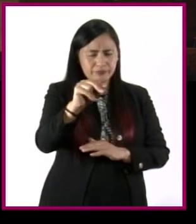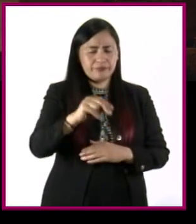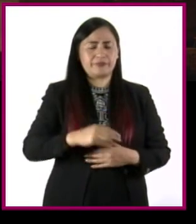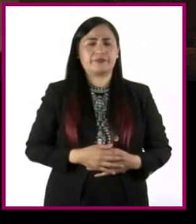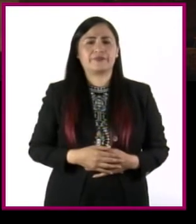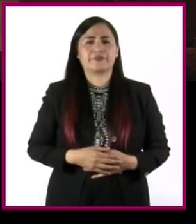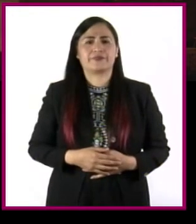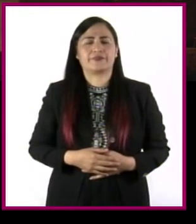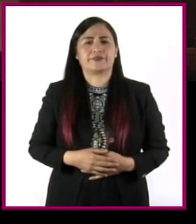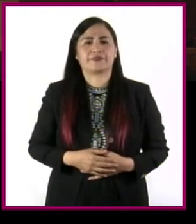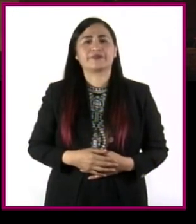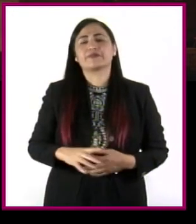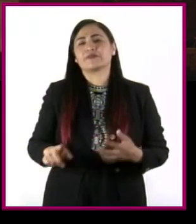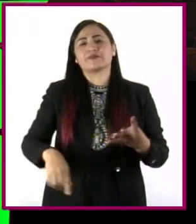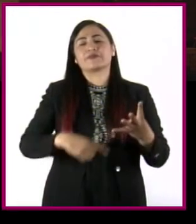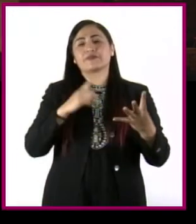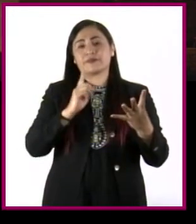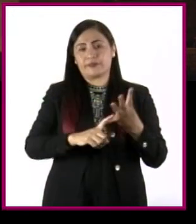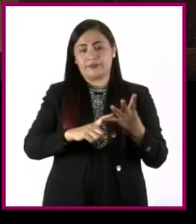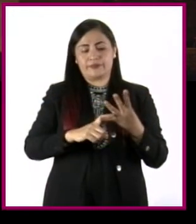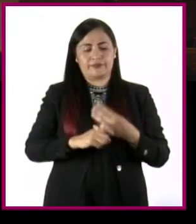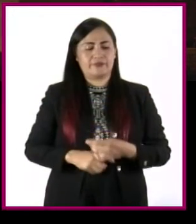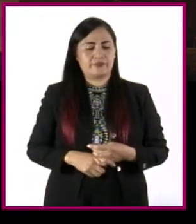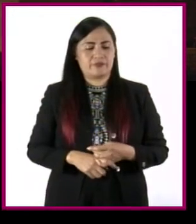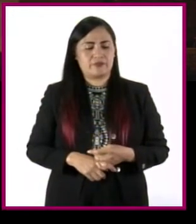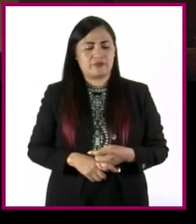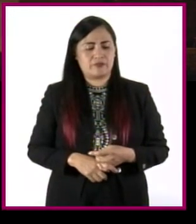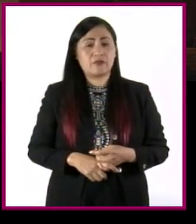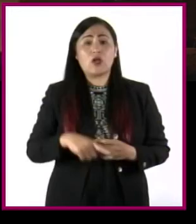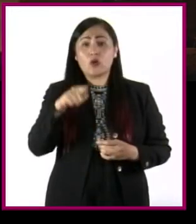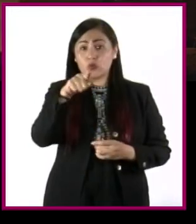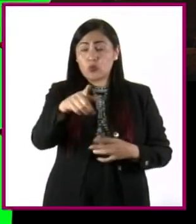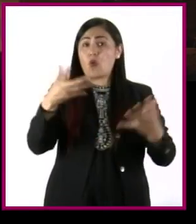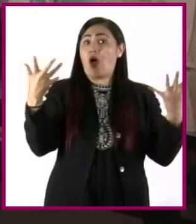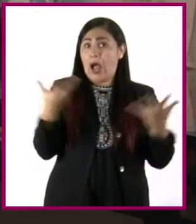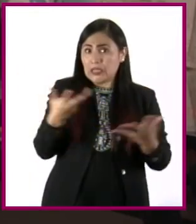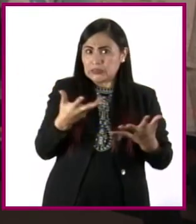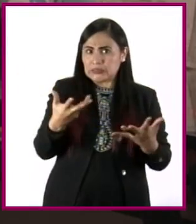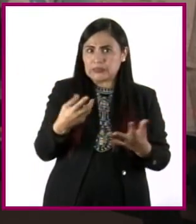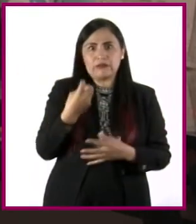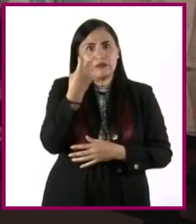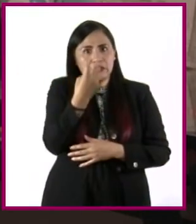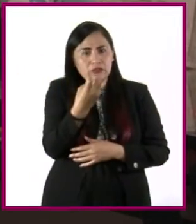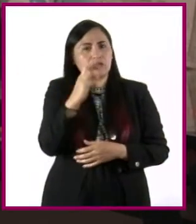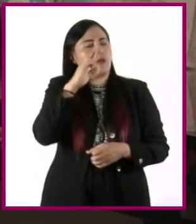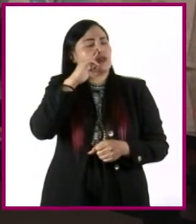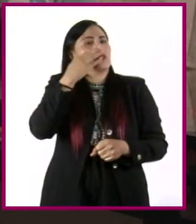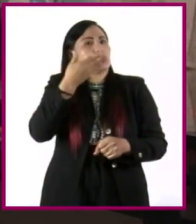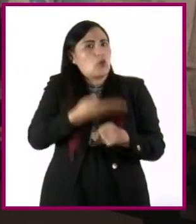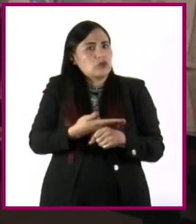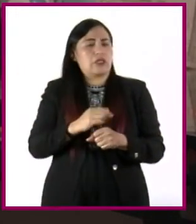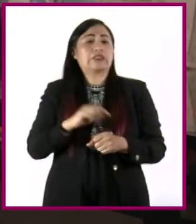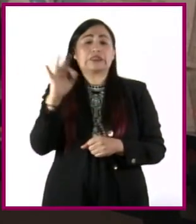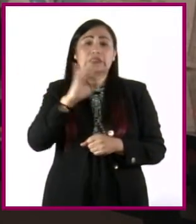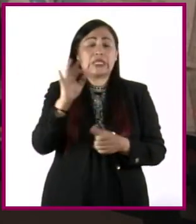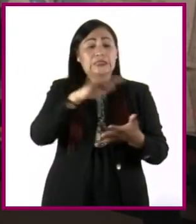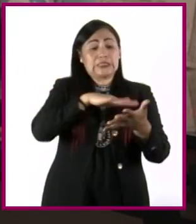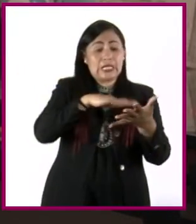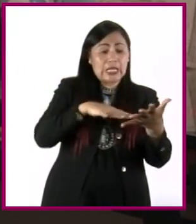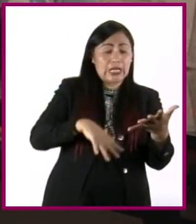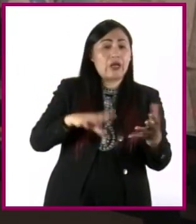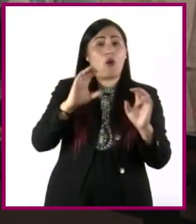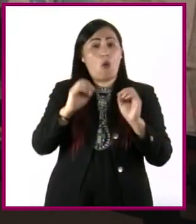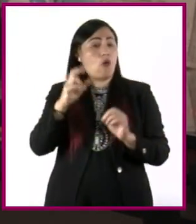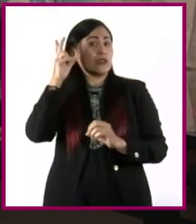¡Ya! Consejo ninja número 4. Hazte responsable de tus acciones. Si leemos, escuchamos y